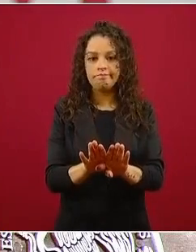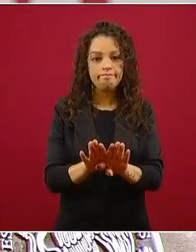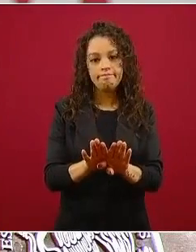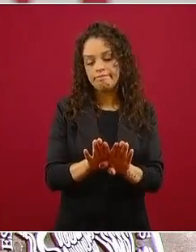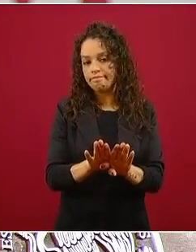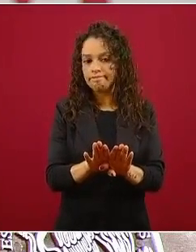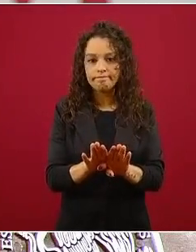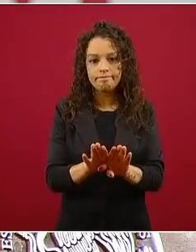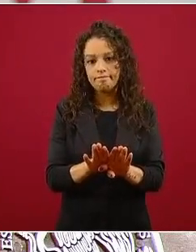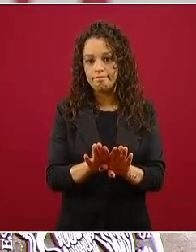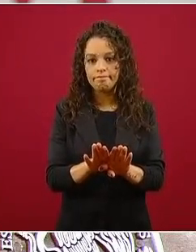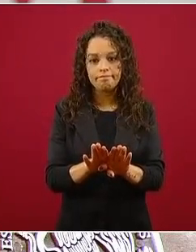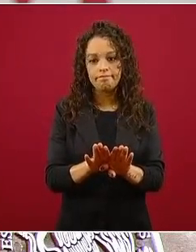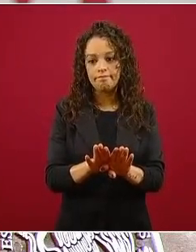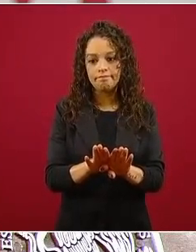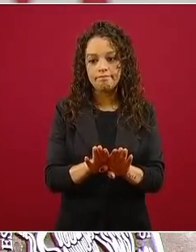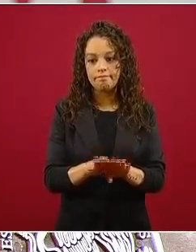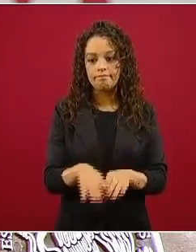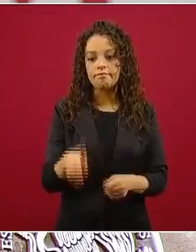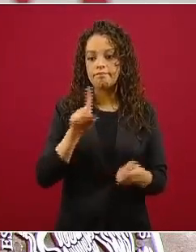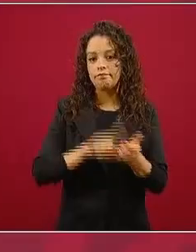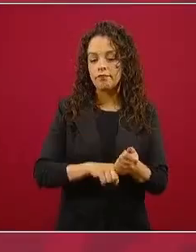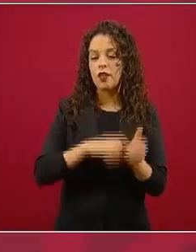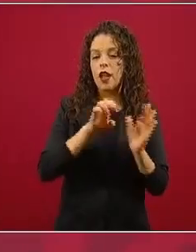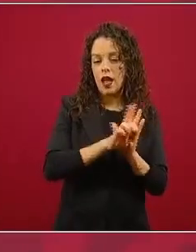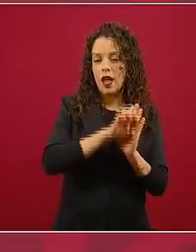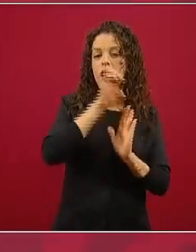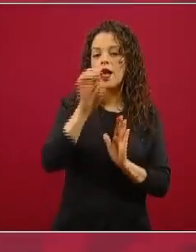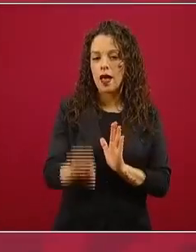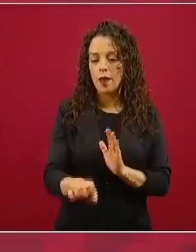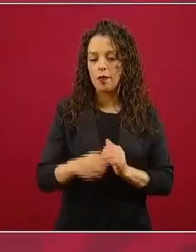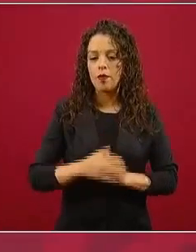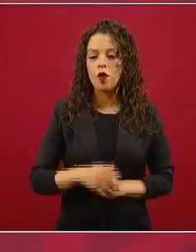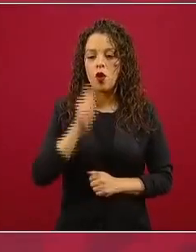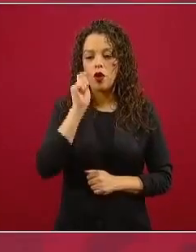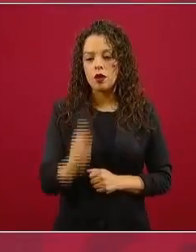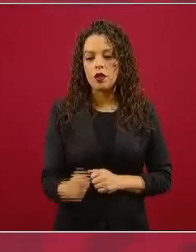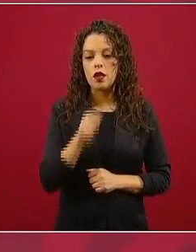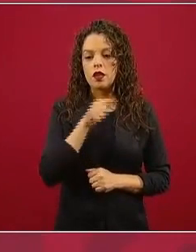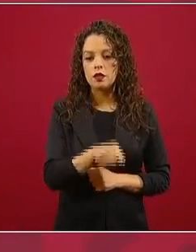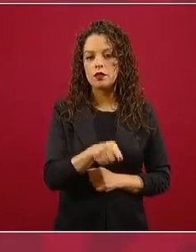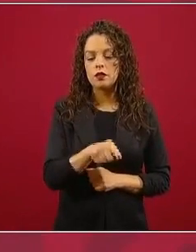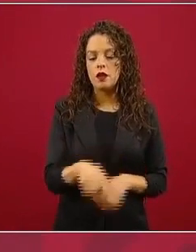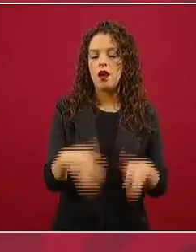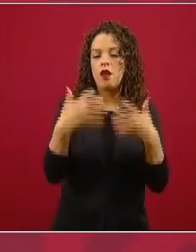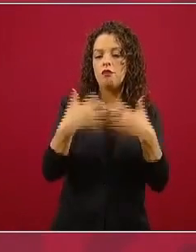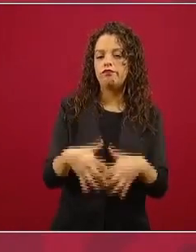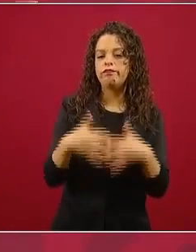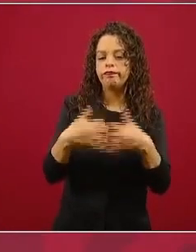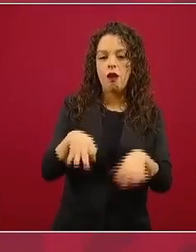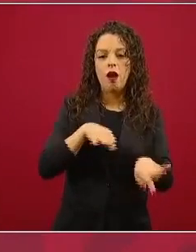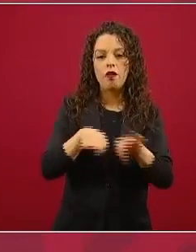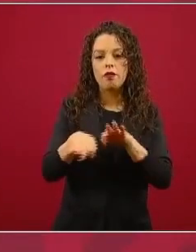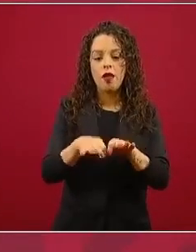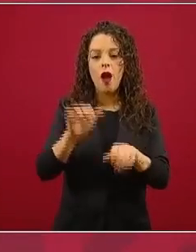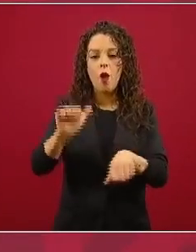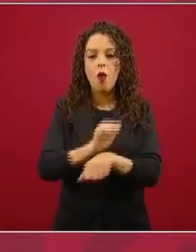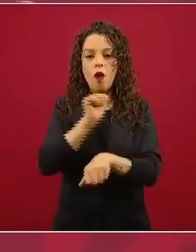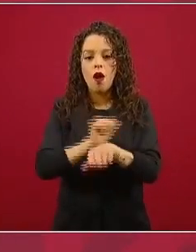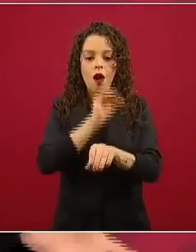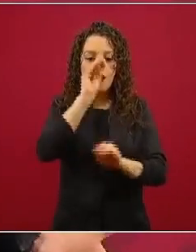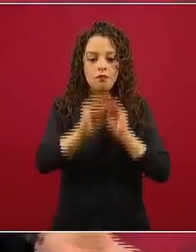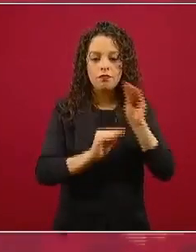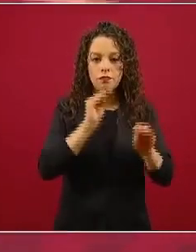una actividad productiva, por ejemplo, la industria de autopartes. Si es una